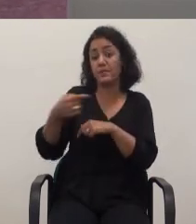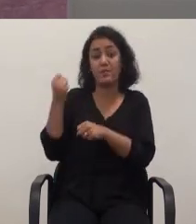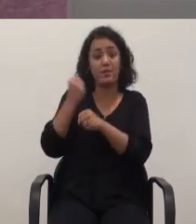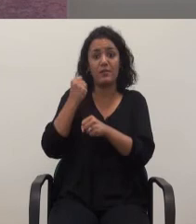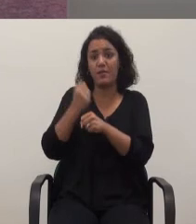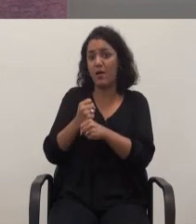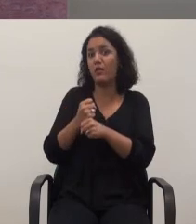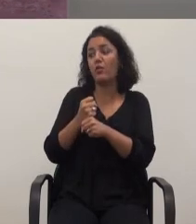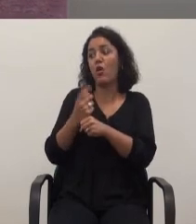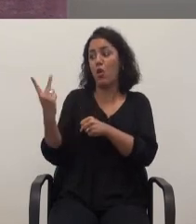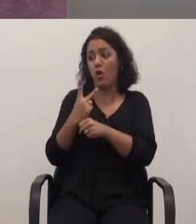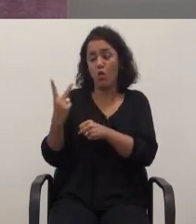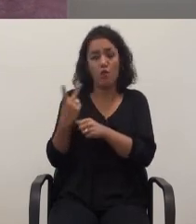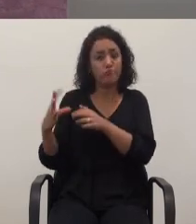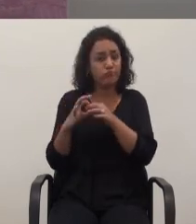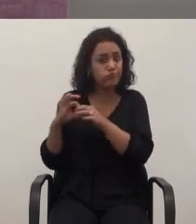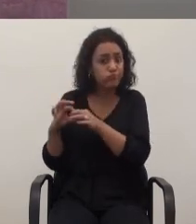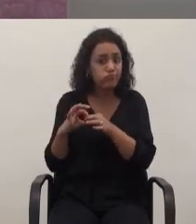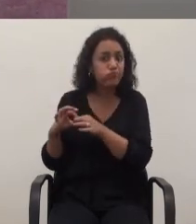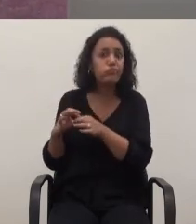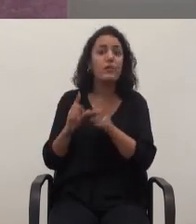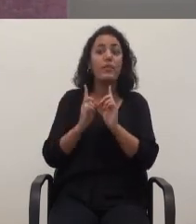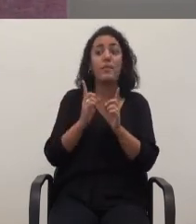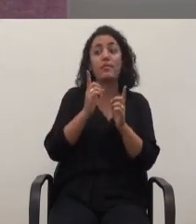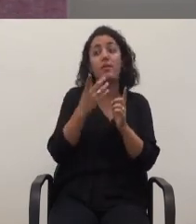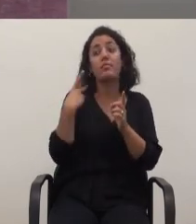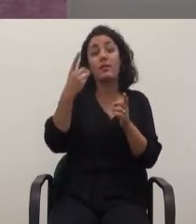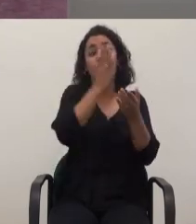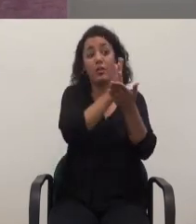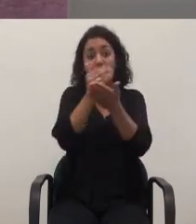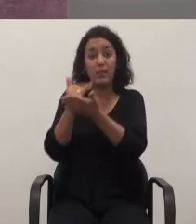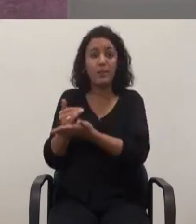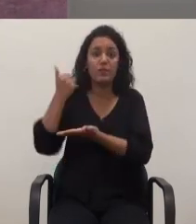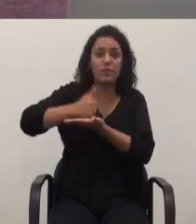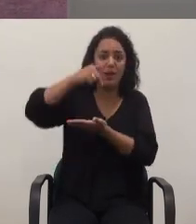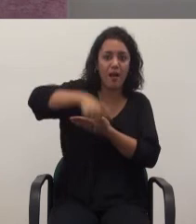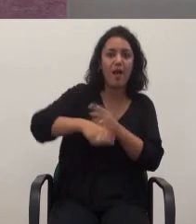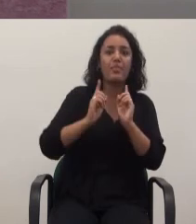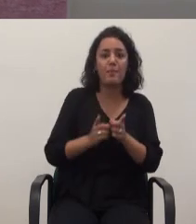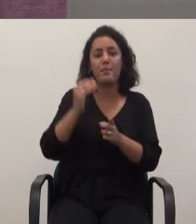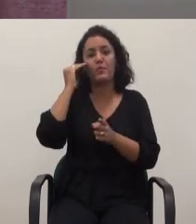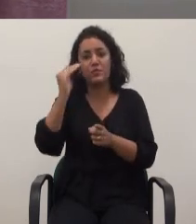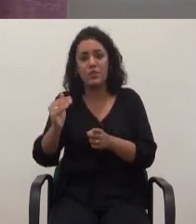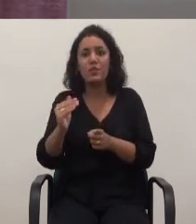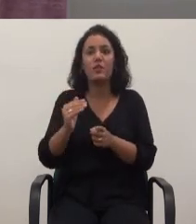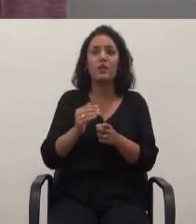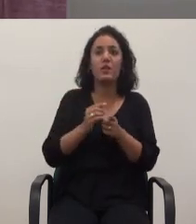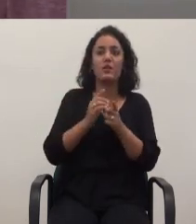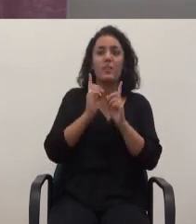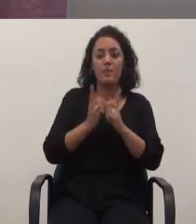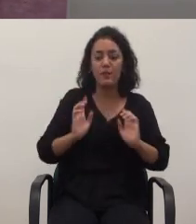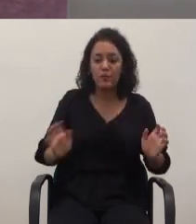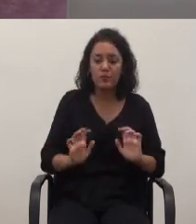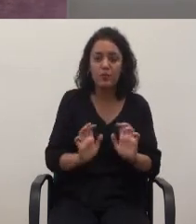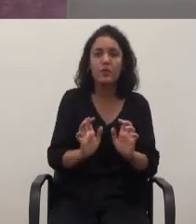Paola, hace que hoy los directores del departamento estén acá, pero a su vez montones de docentes estén acá, que los funcionarios que trabajan en